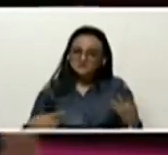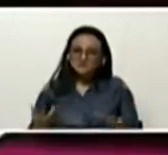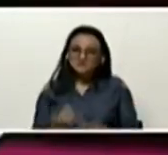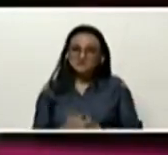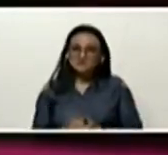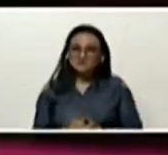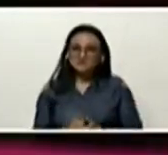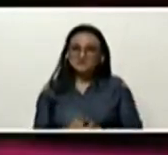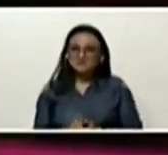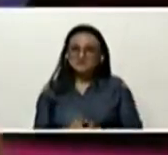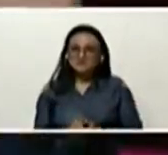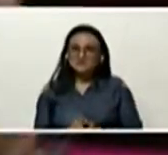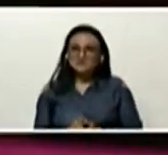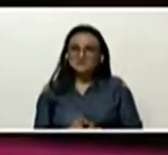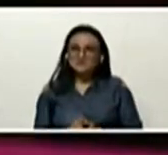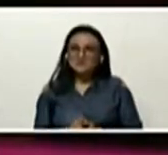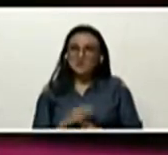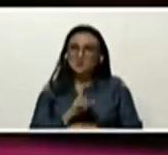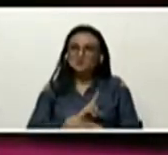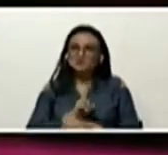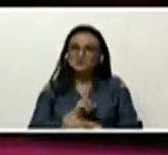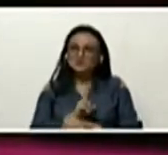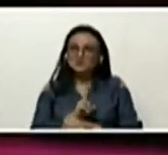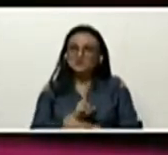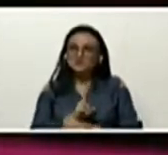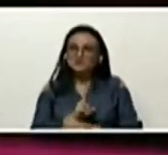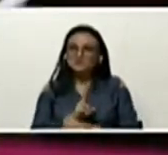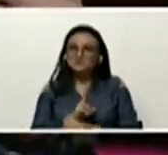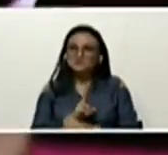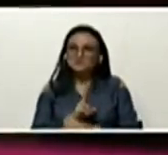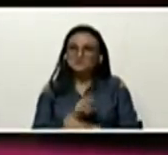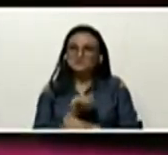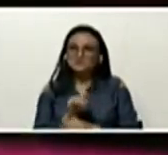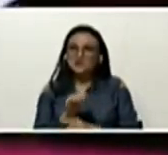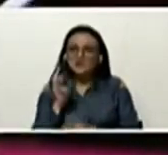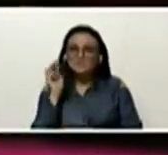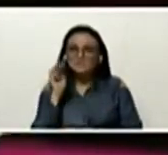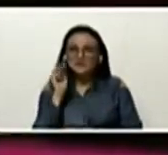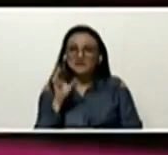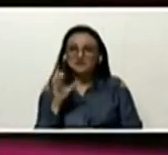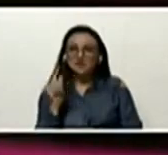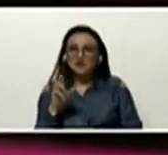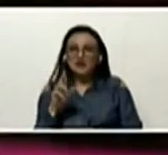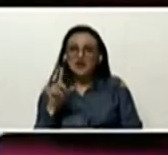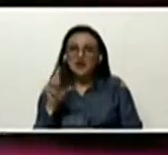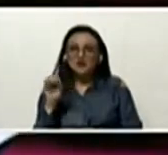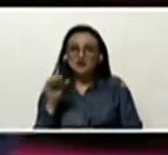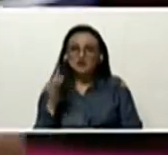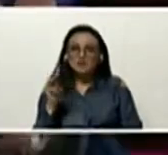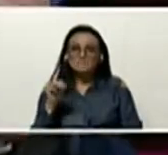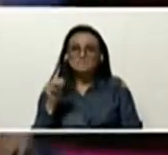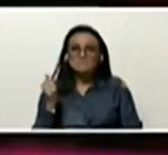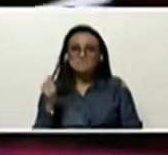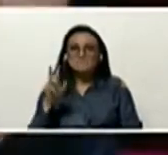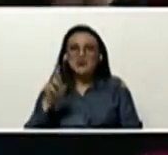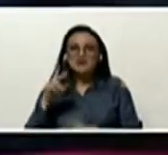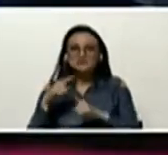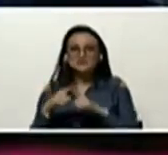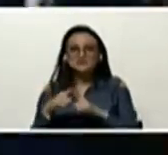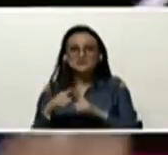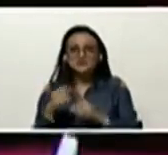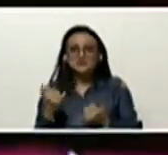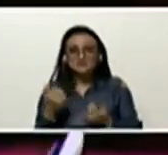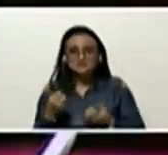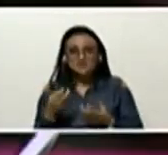Ortega y Gasset, o utilizamos las categorías del maestro Carlos Marx, y queremos hacer